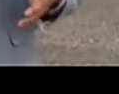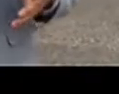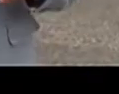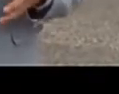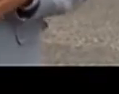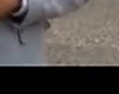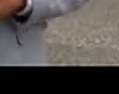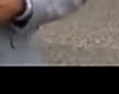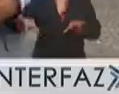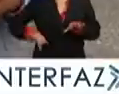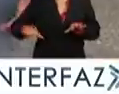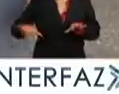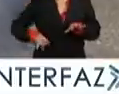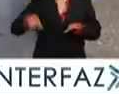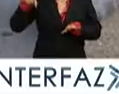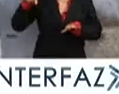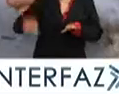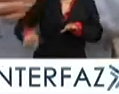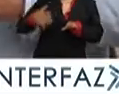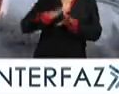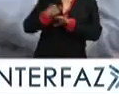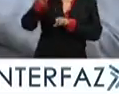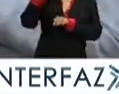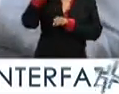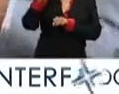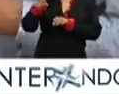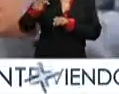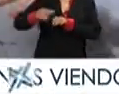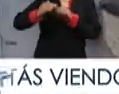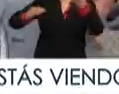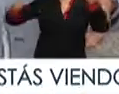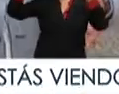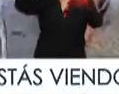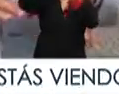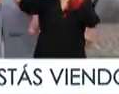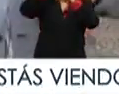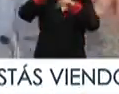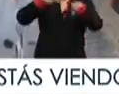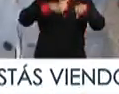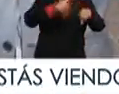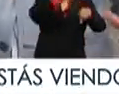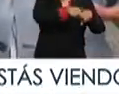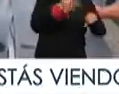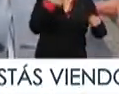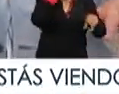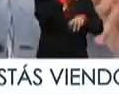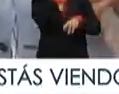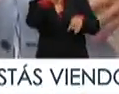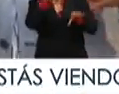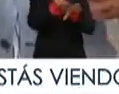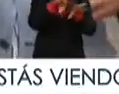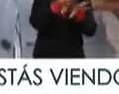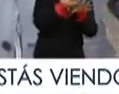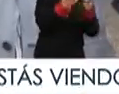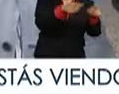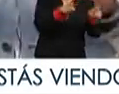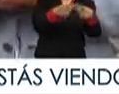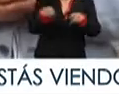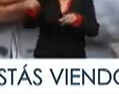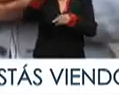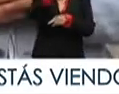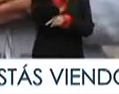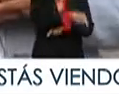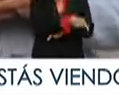Pero lo interesante, amigos, Ana Cristina, es que precisamente arriba, al mismo tiempo, mientras estábamos viendo cómo tocaban